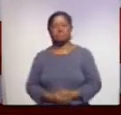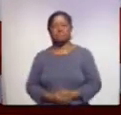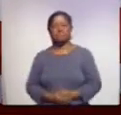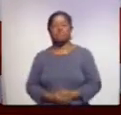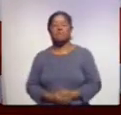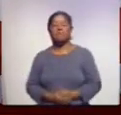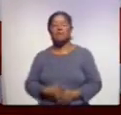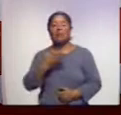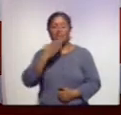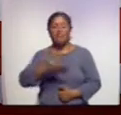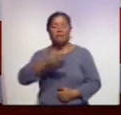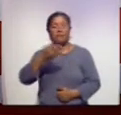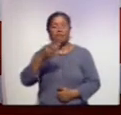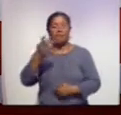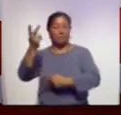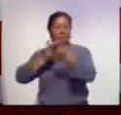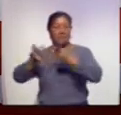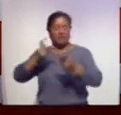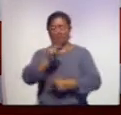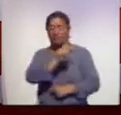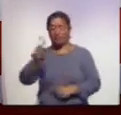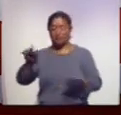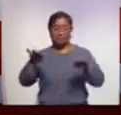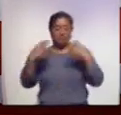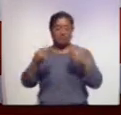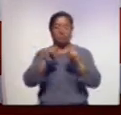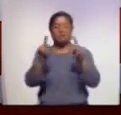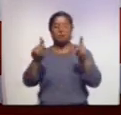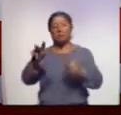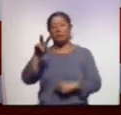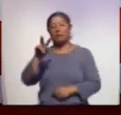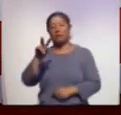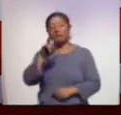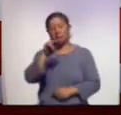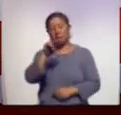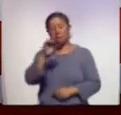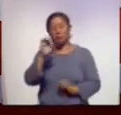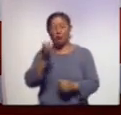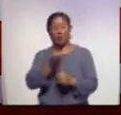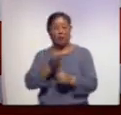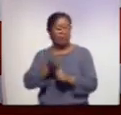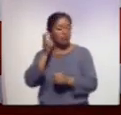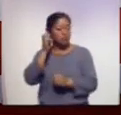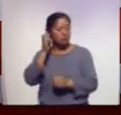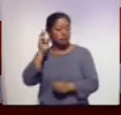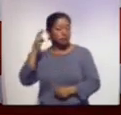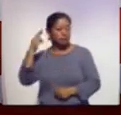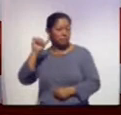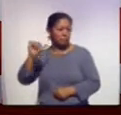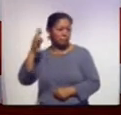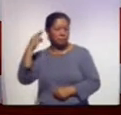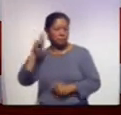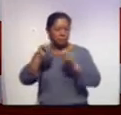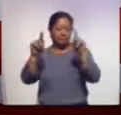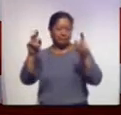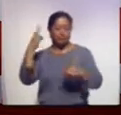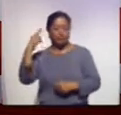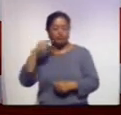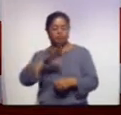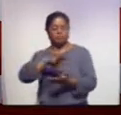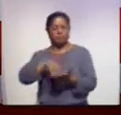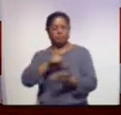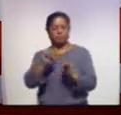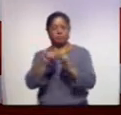doy la más cordial bienvenida a quienes nos ven a través de Tlaxcala Televisión o nos van escuchando a través de Radio Altiplano, Radio Tlaxcala y